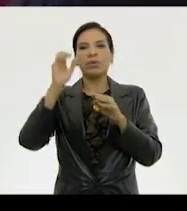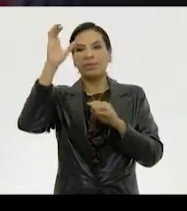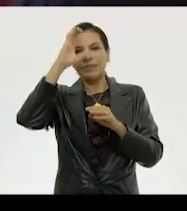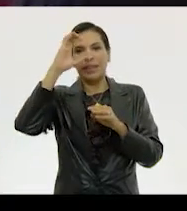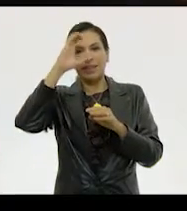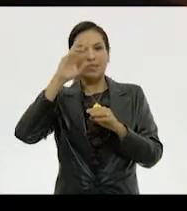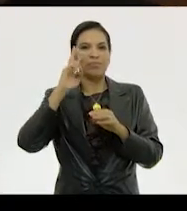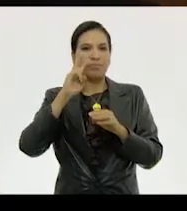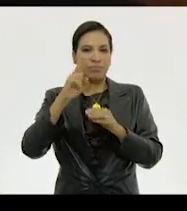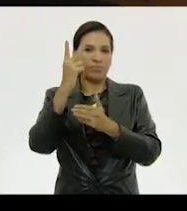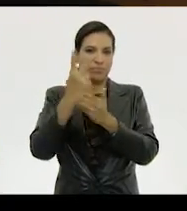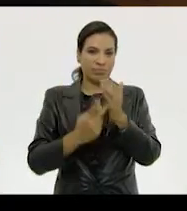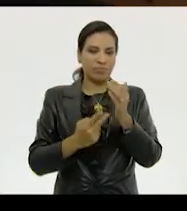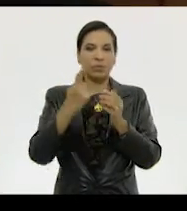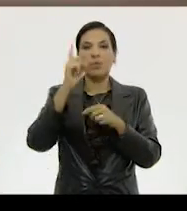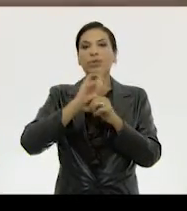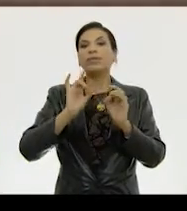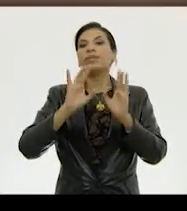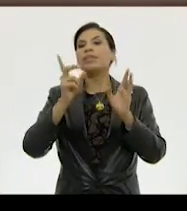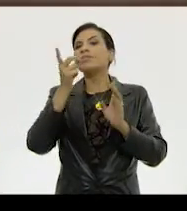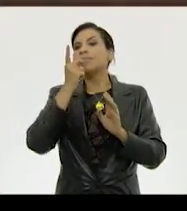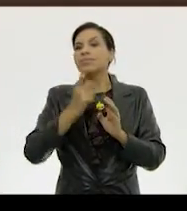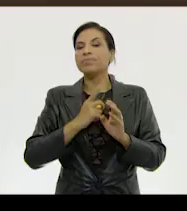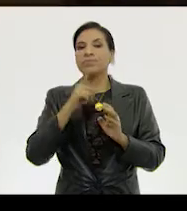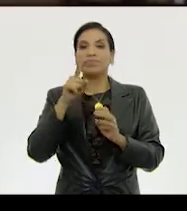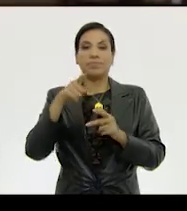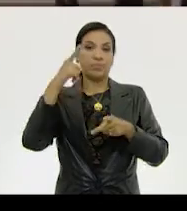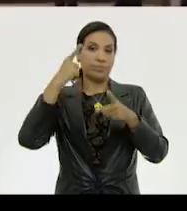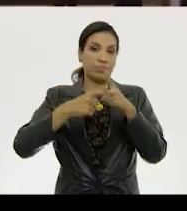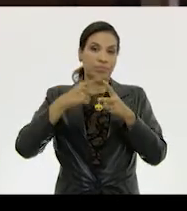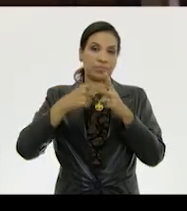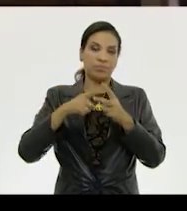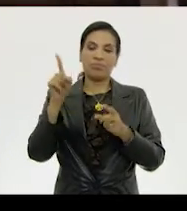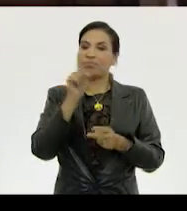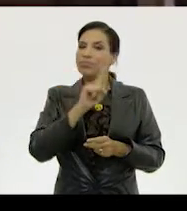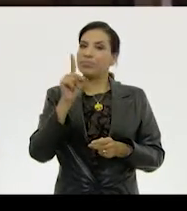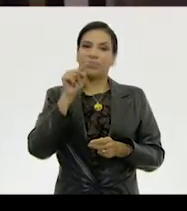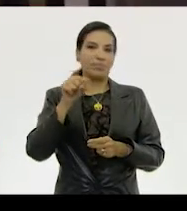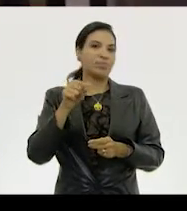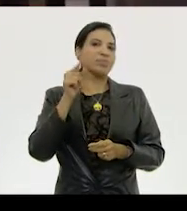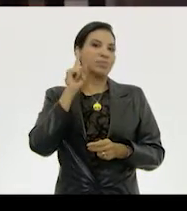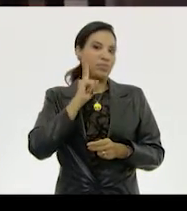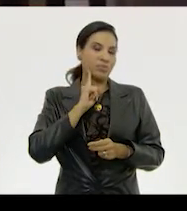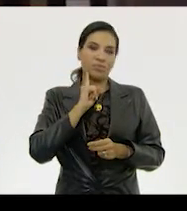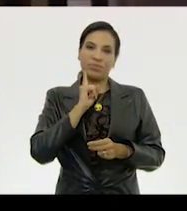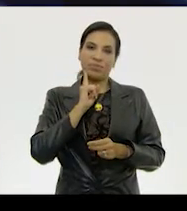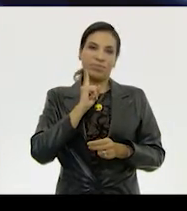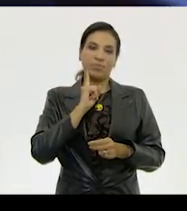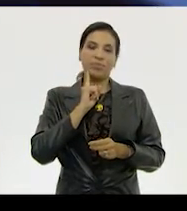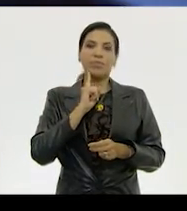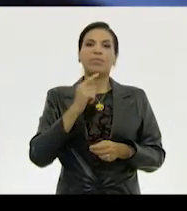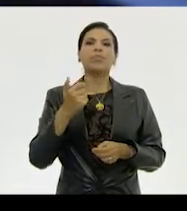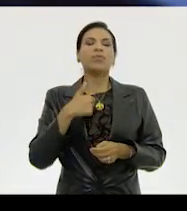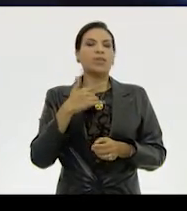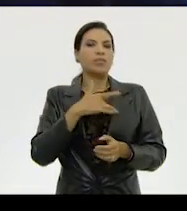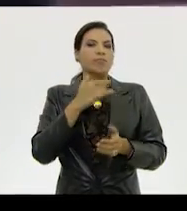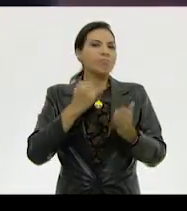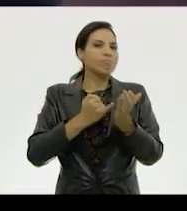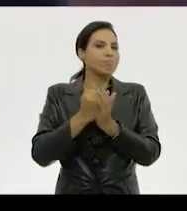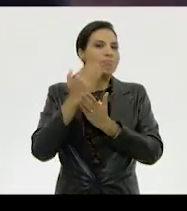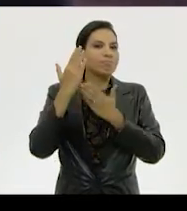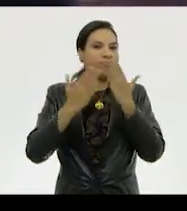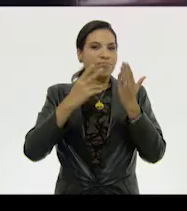ficción. Un día alguien me dijo, las matemáticas no son para mujeres. Así que decidí